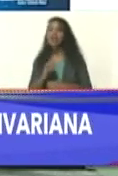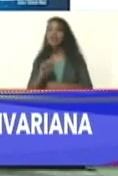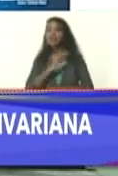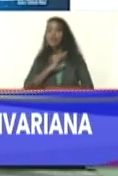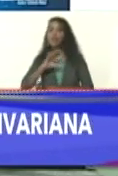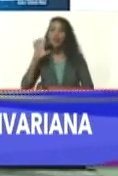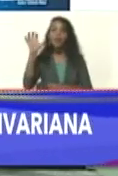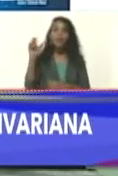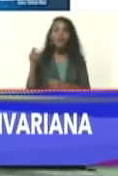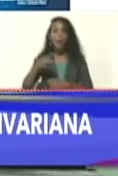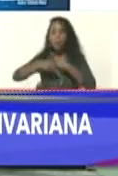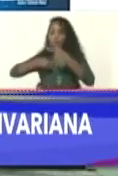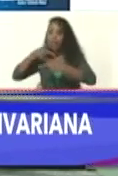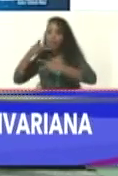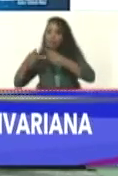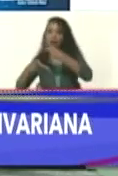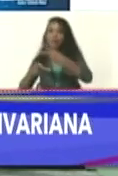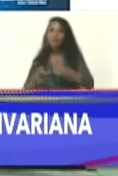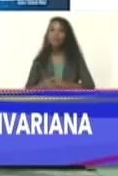Política.